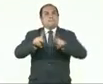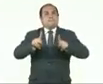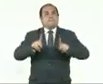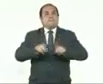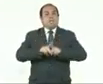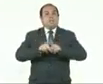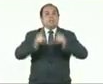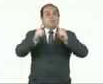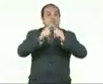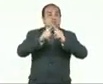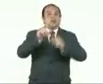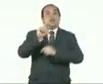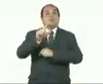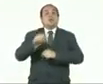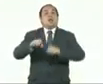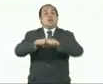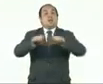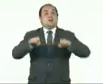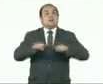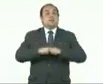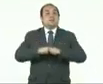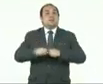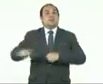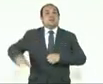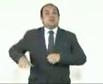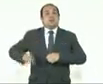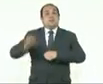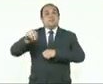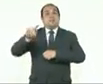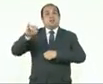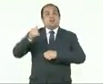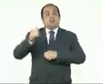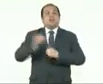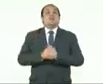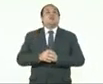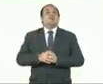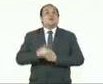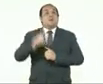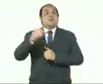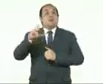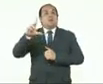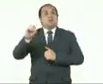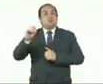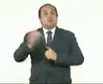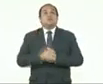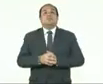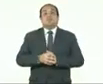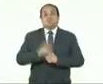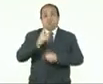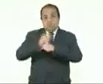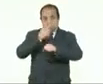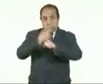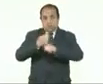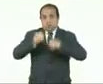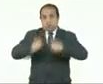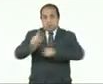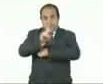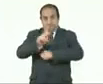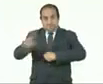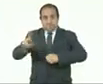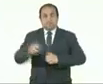por supuesto, al equipo de gobierno, a Martí, secretario de Gobierno, Pablo, subsecretario de Seguridad